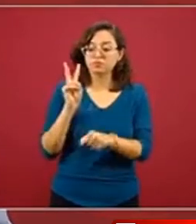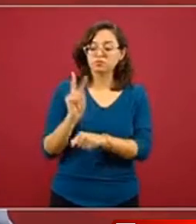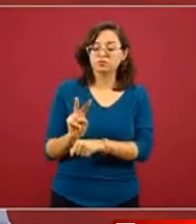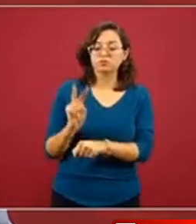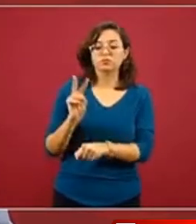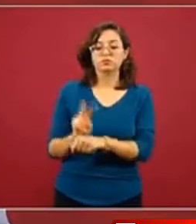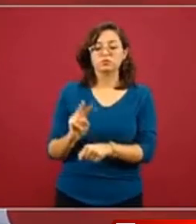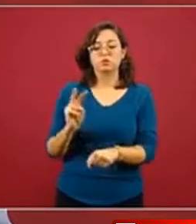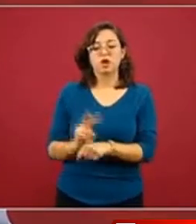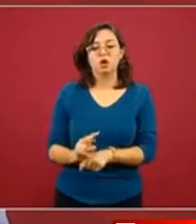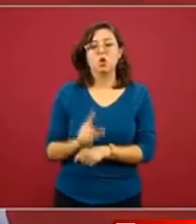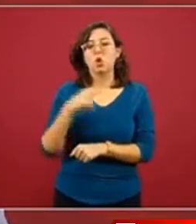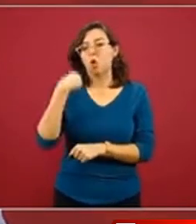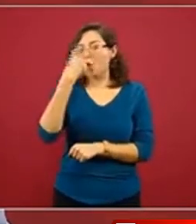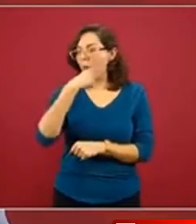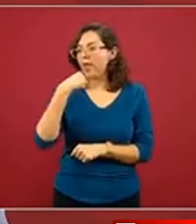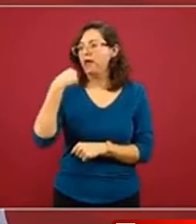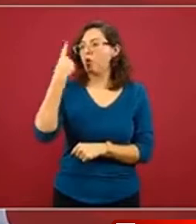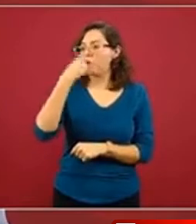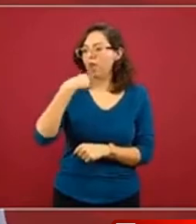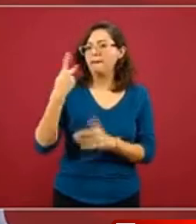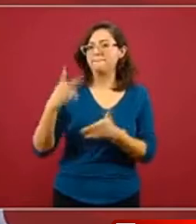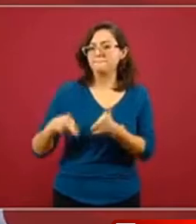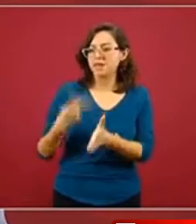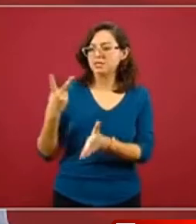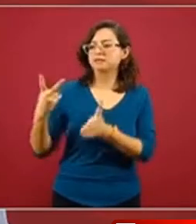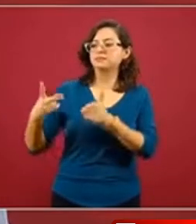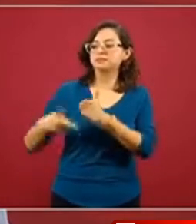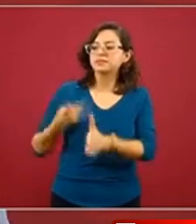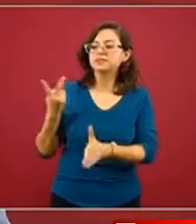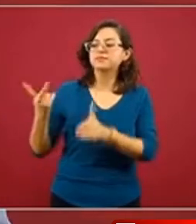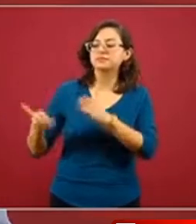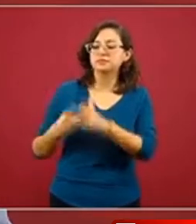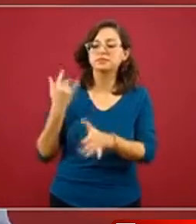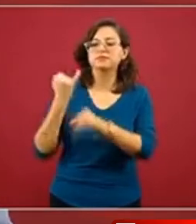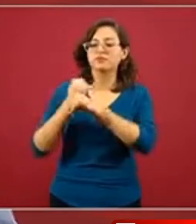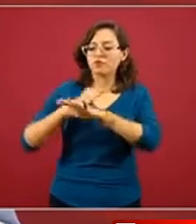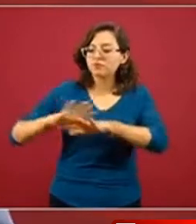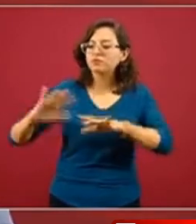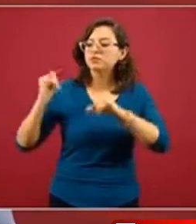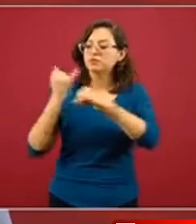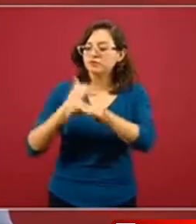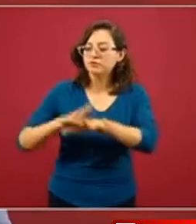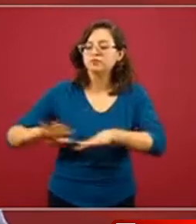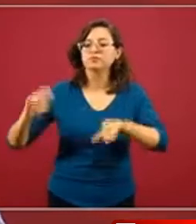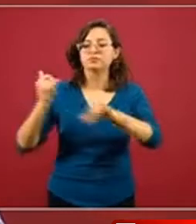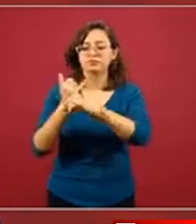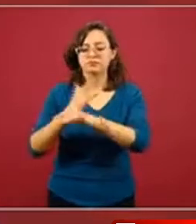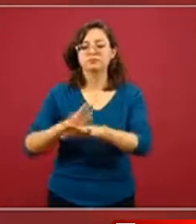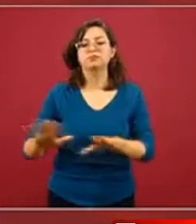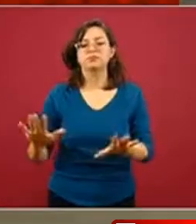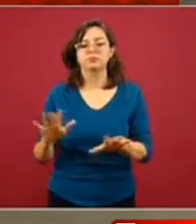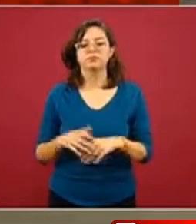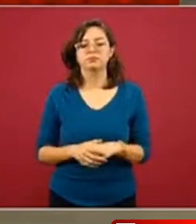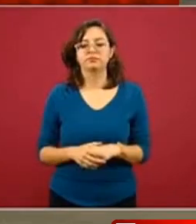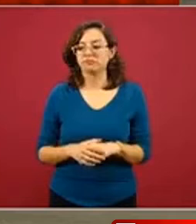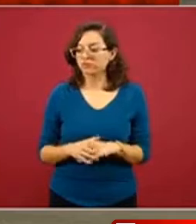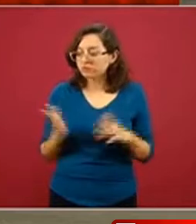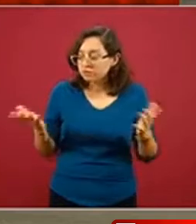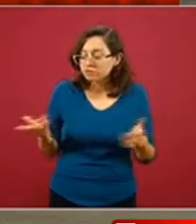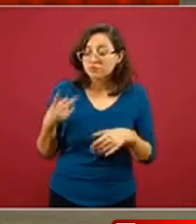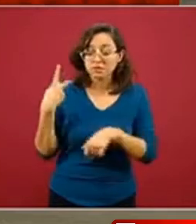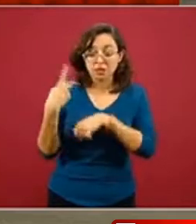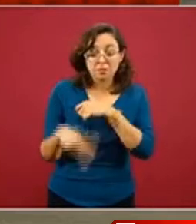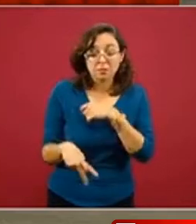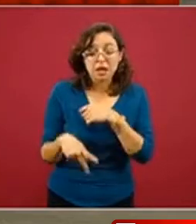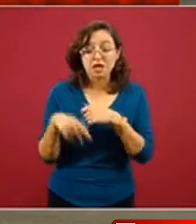Hemos tenido cortes cada hora desde que sucedió el sismo, actualizando los informes a través de los cuales se ha descartado